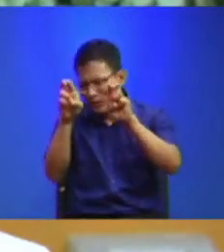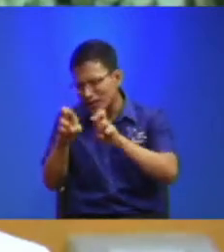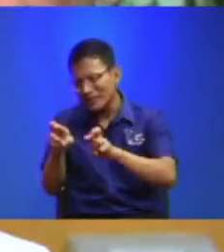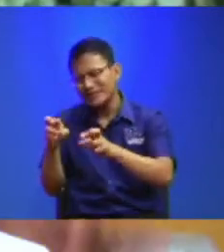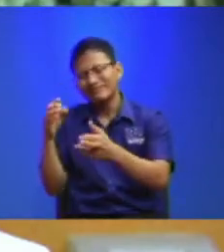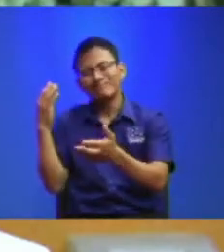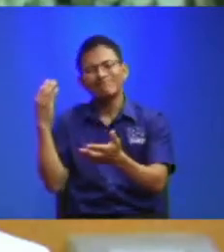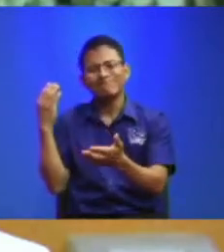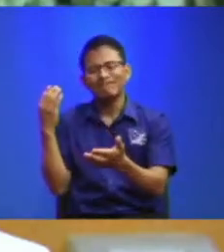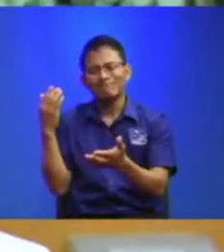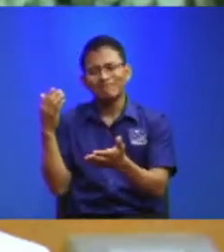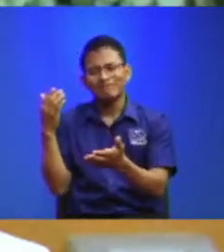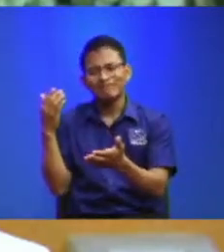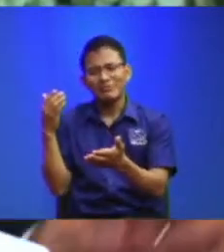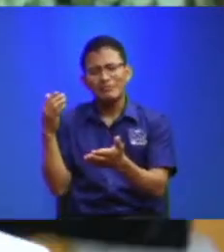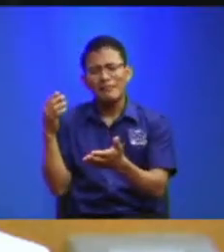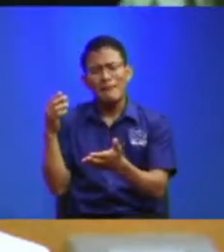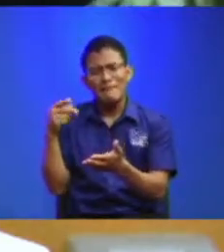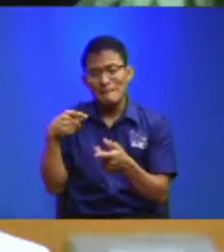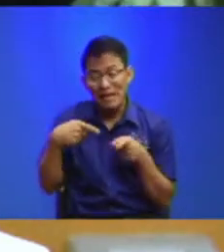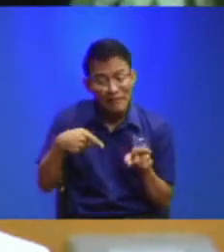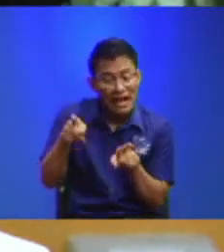se decía ser cristiana.